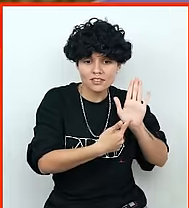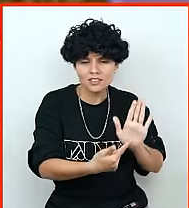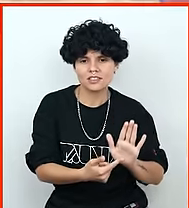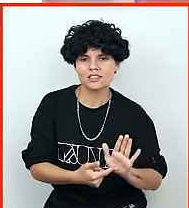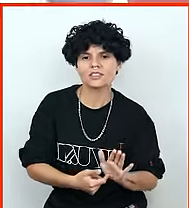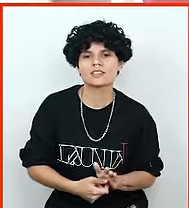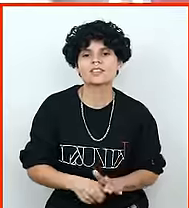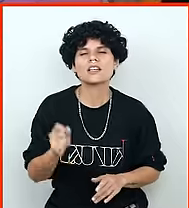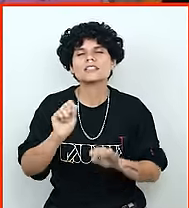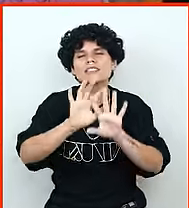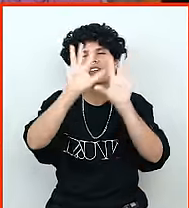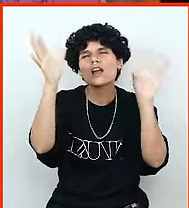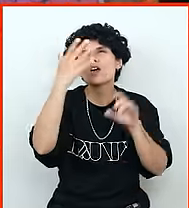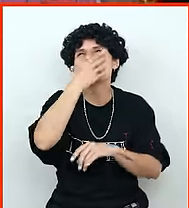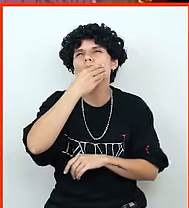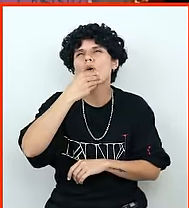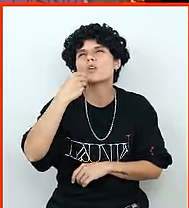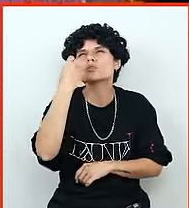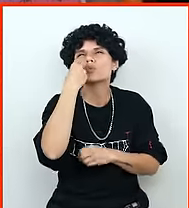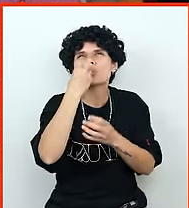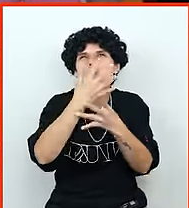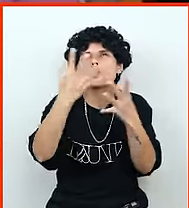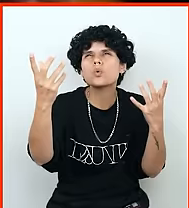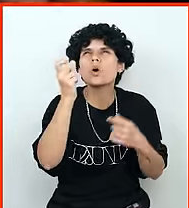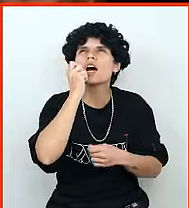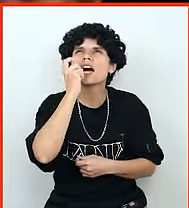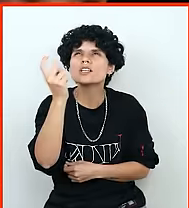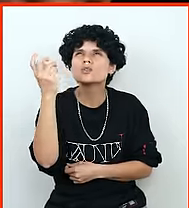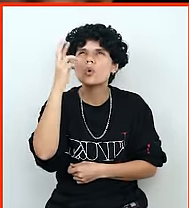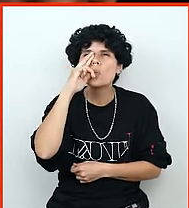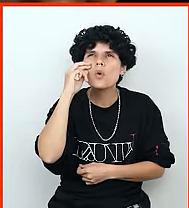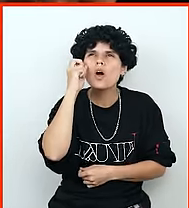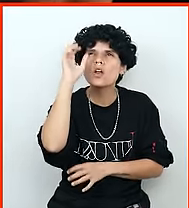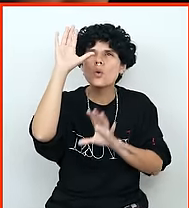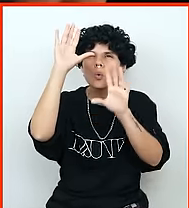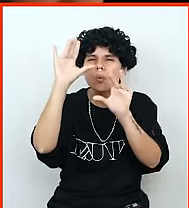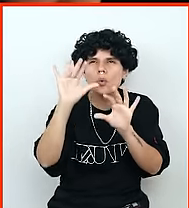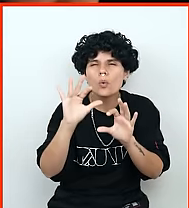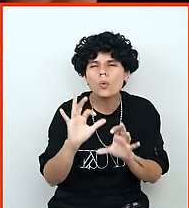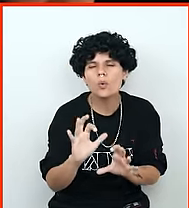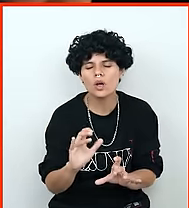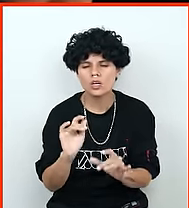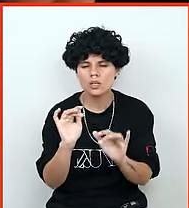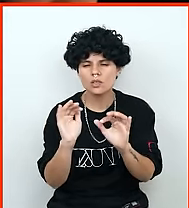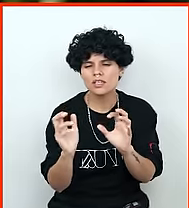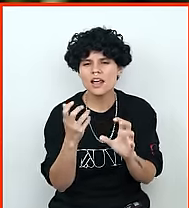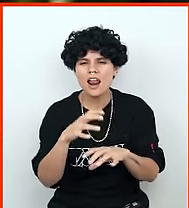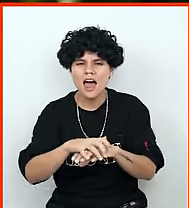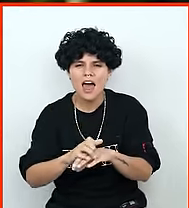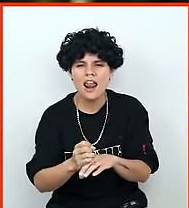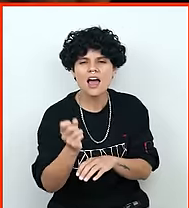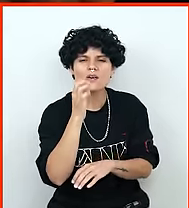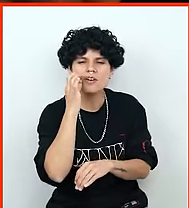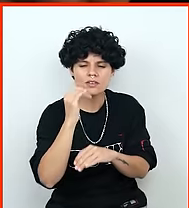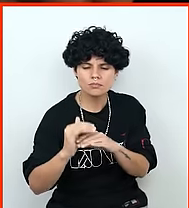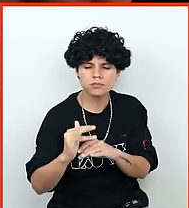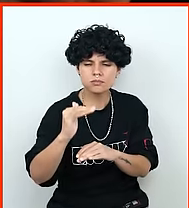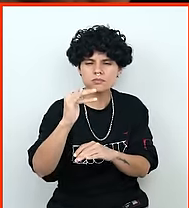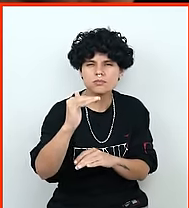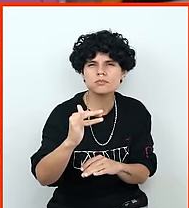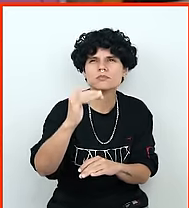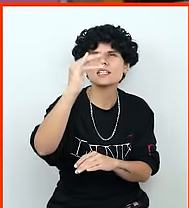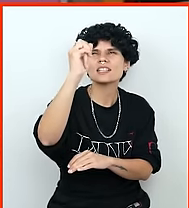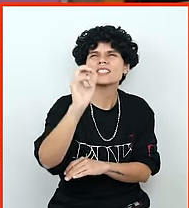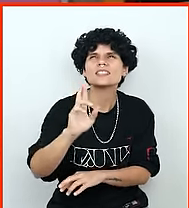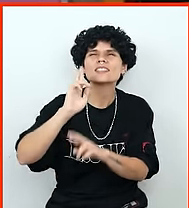parte de su canción indígena? Qué hermoso está este cielo que brilla el firmamento, un cielo azul violeta lento. Es un bolero de color magenta, desde el naranjo al amarillo. Este